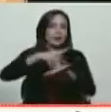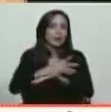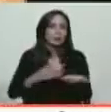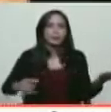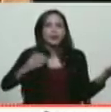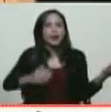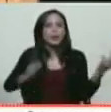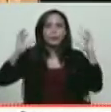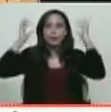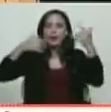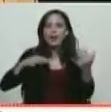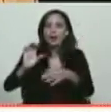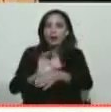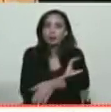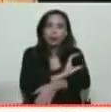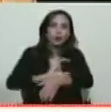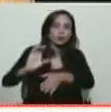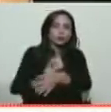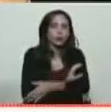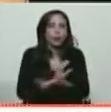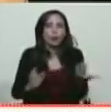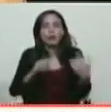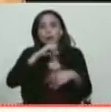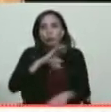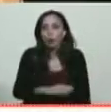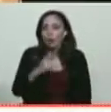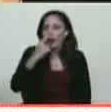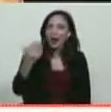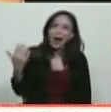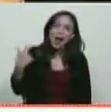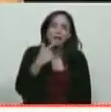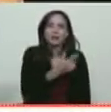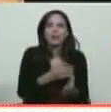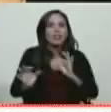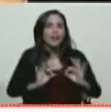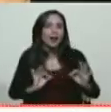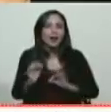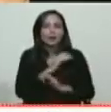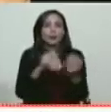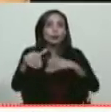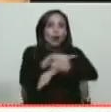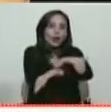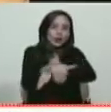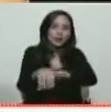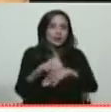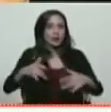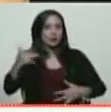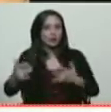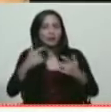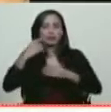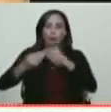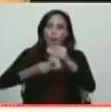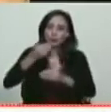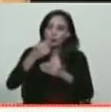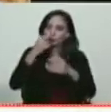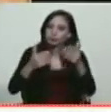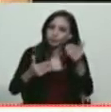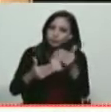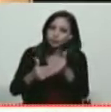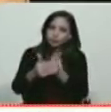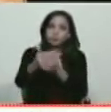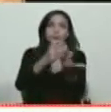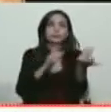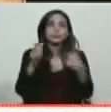Angostura, podías conseguirte a Manuela Sánchez, a Bolívar, leyendo las cartas o el Congreso, y estas actividades las vamos a seguir realizando en el marco de la agenda, además